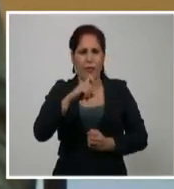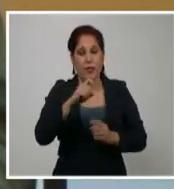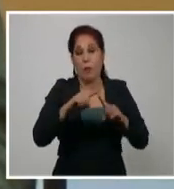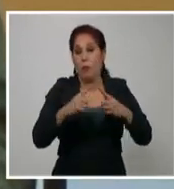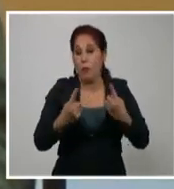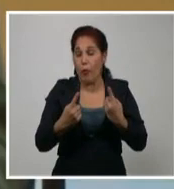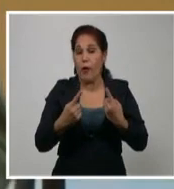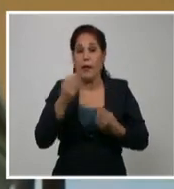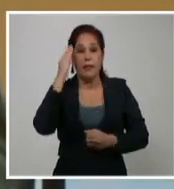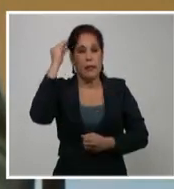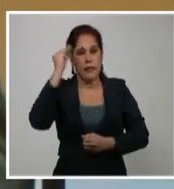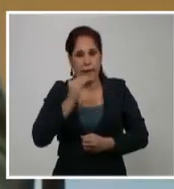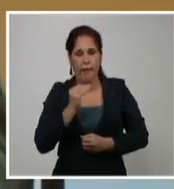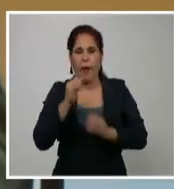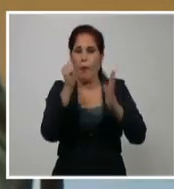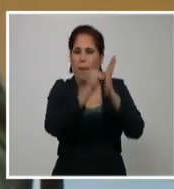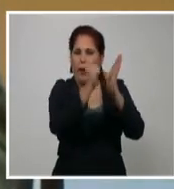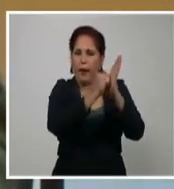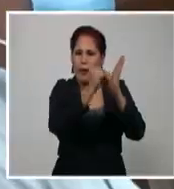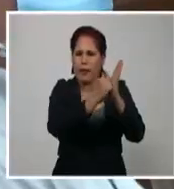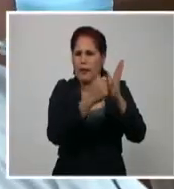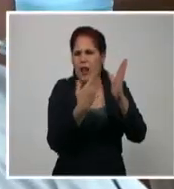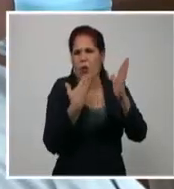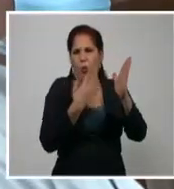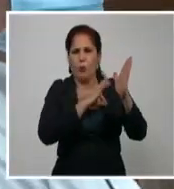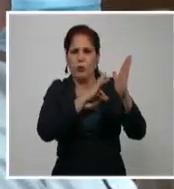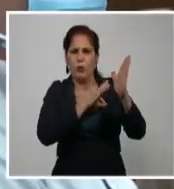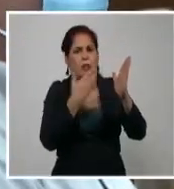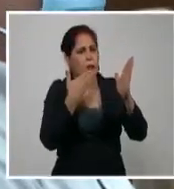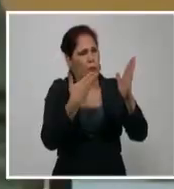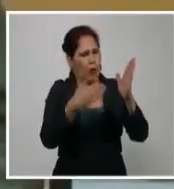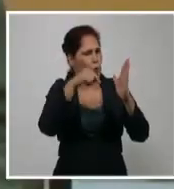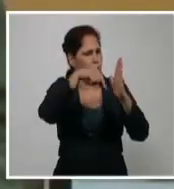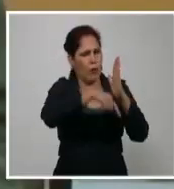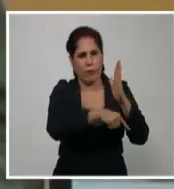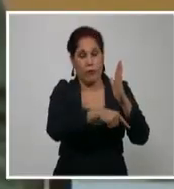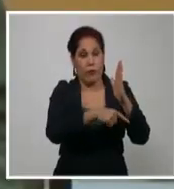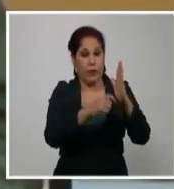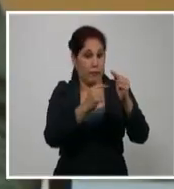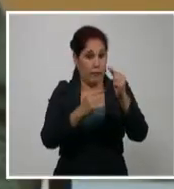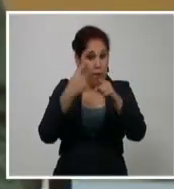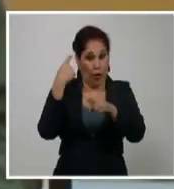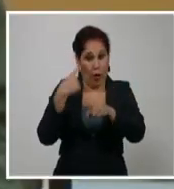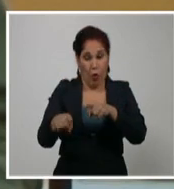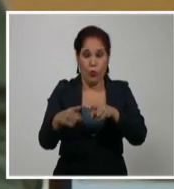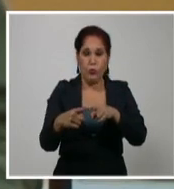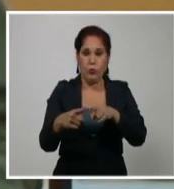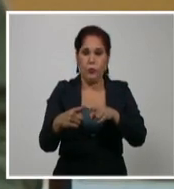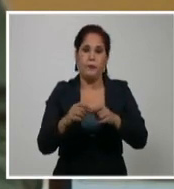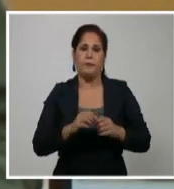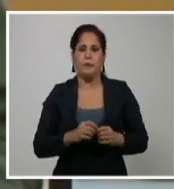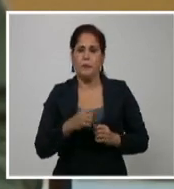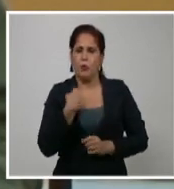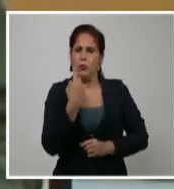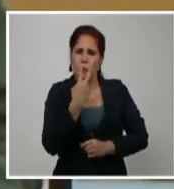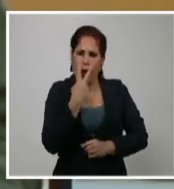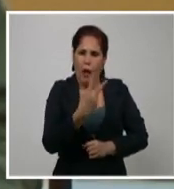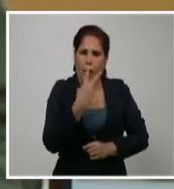en la efectividad de la pesquisa que estamos realizando. De manera particular, se le brinda una atención